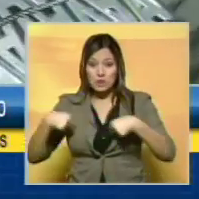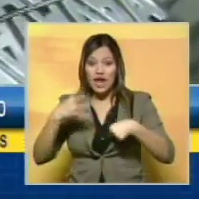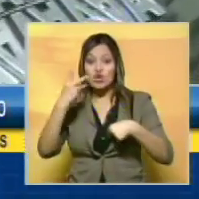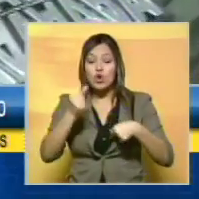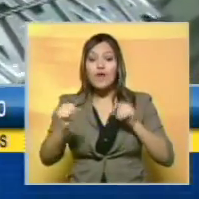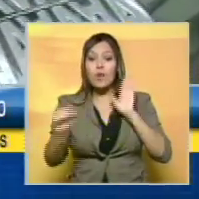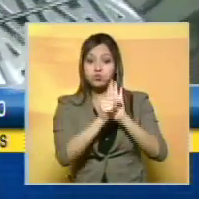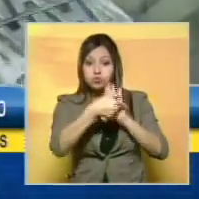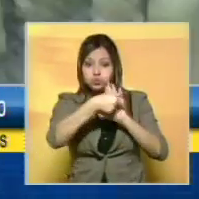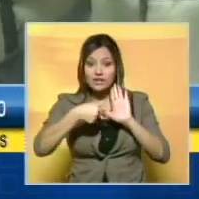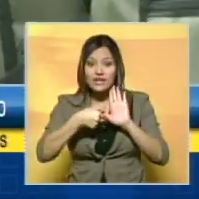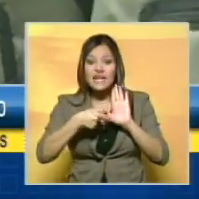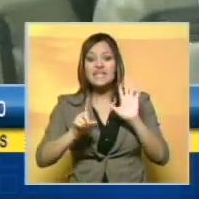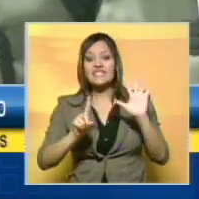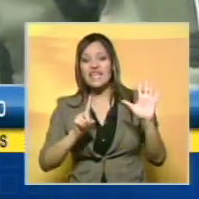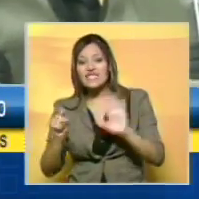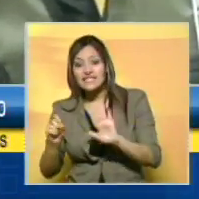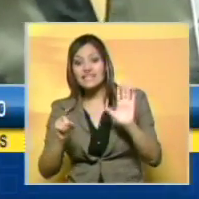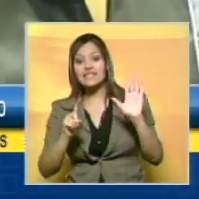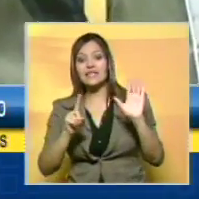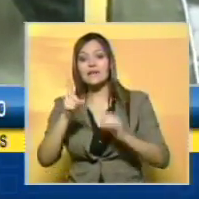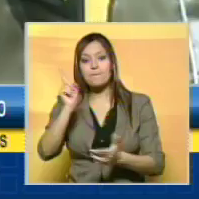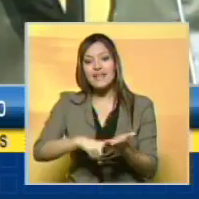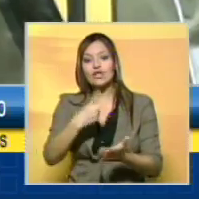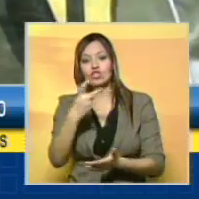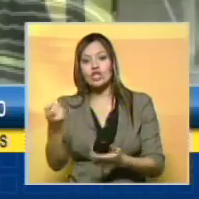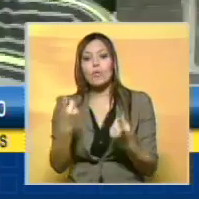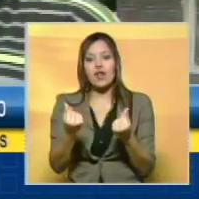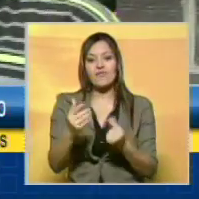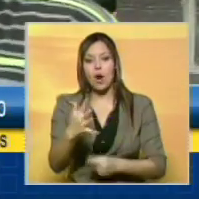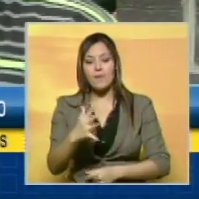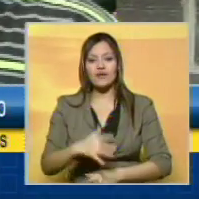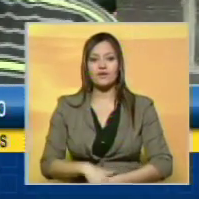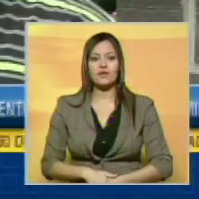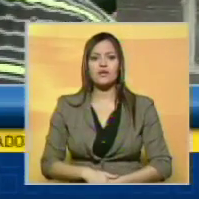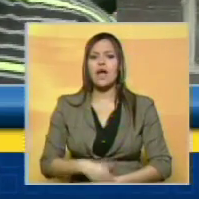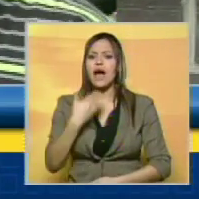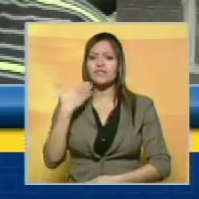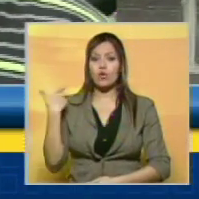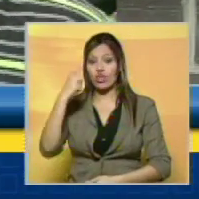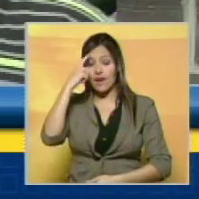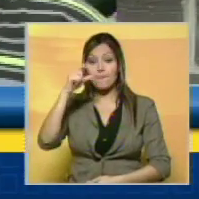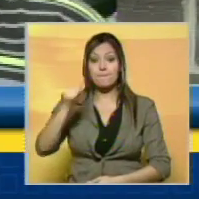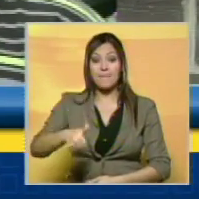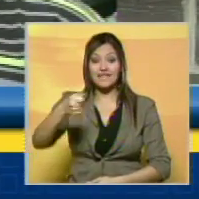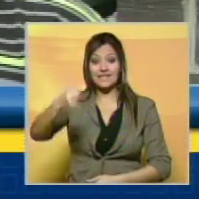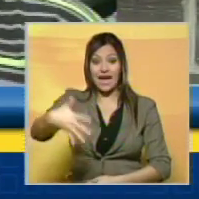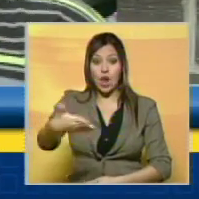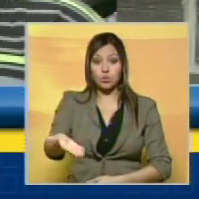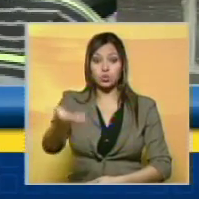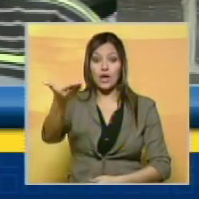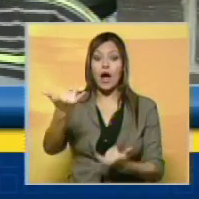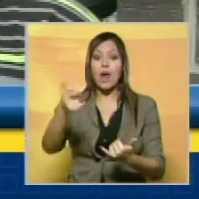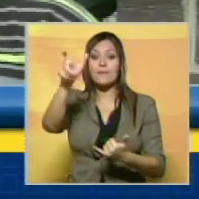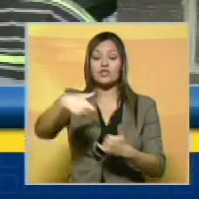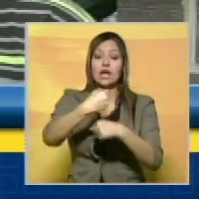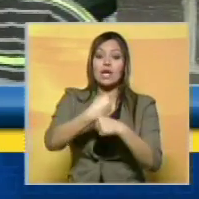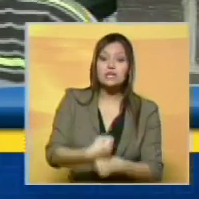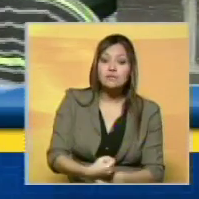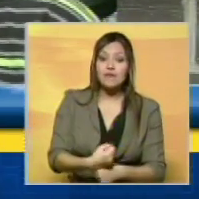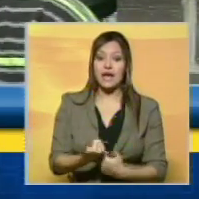placa. El costo varía entre 600 y 1.200 bolívares. En estos días se aumenta más la venta porque ya la gente está esperando